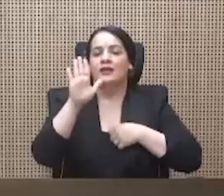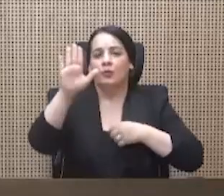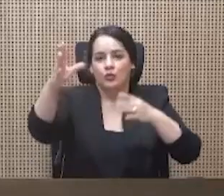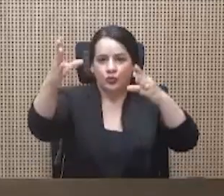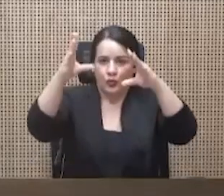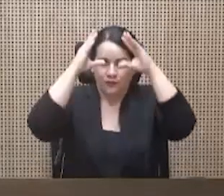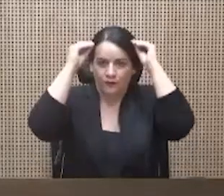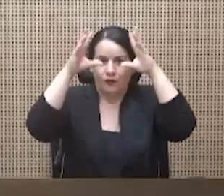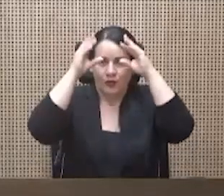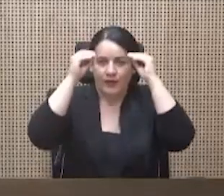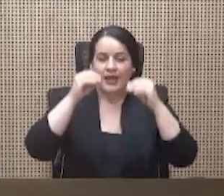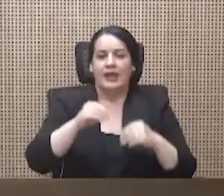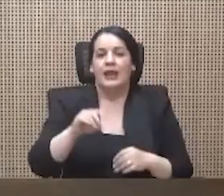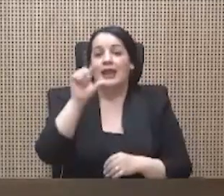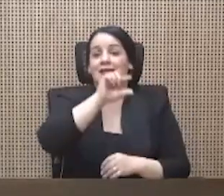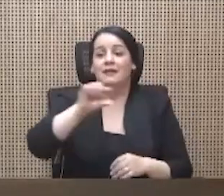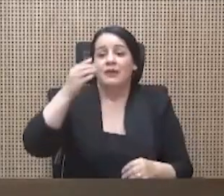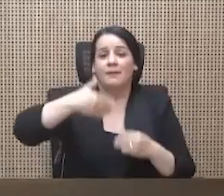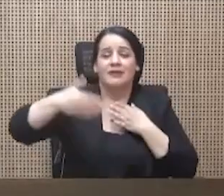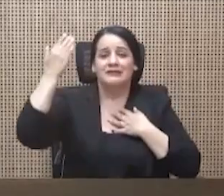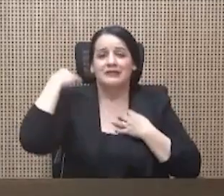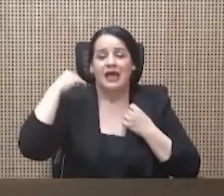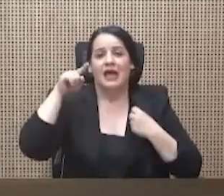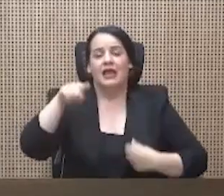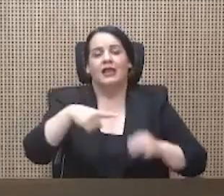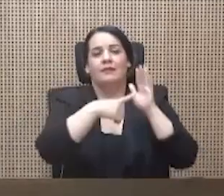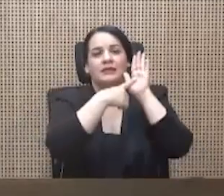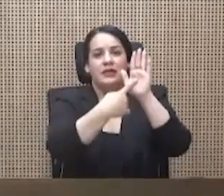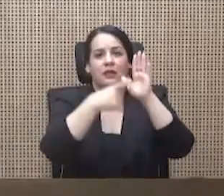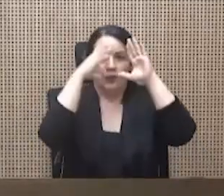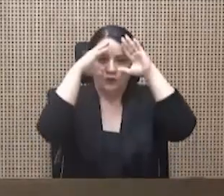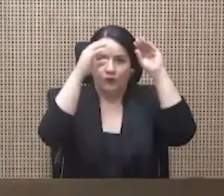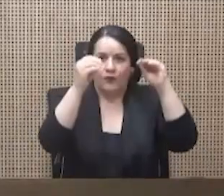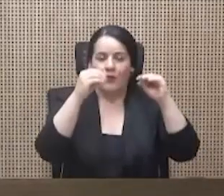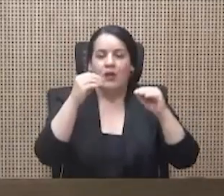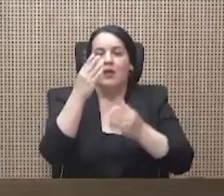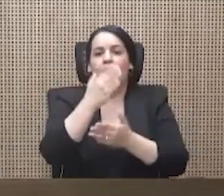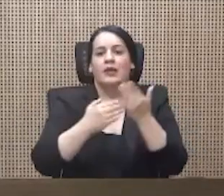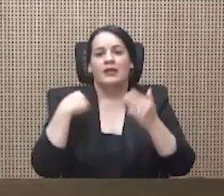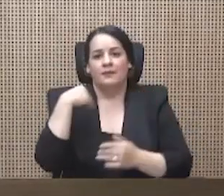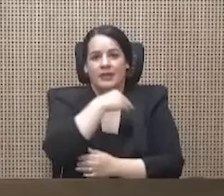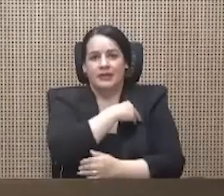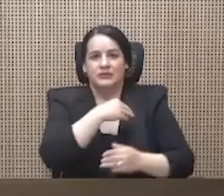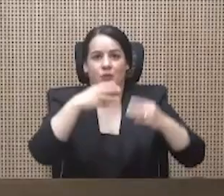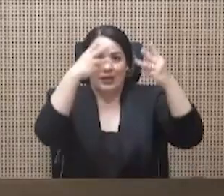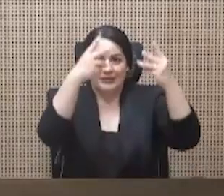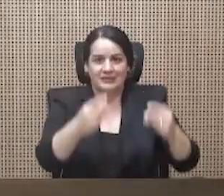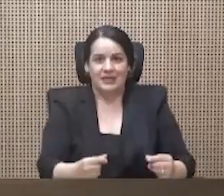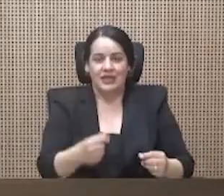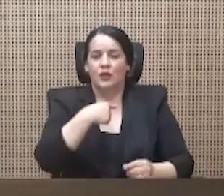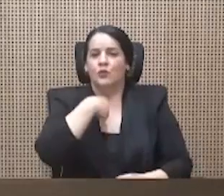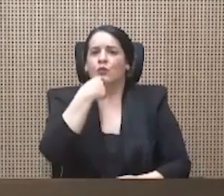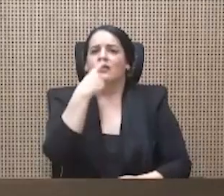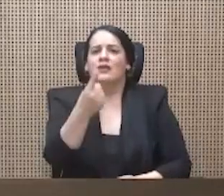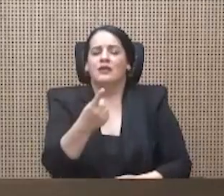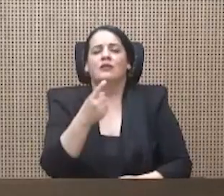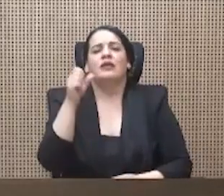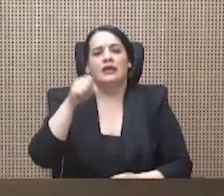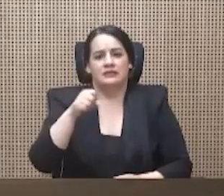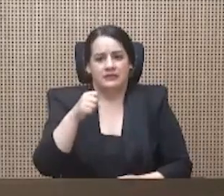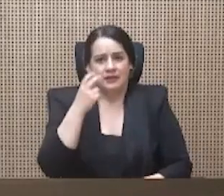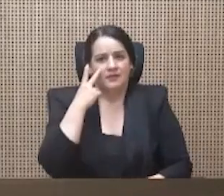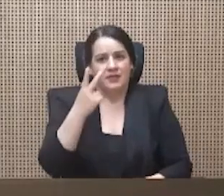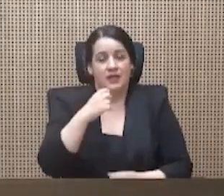La semana pasada, durante la presentación del informe por parte del ministro de Hacienda, indiqué que es evidente que el